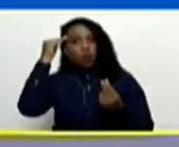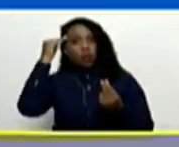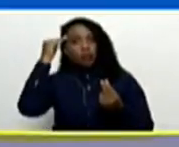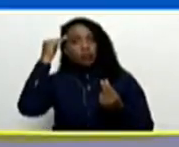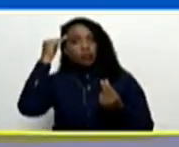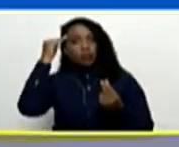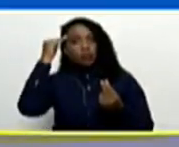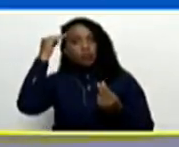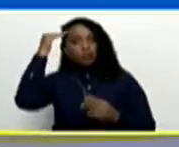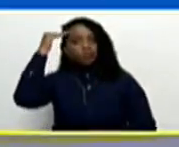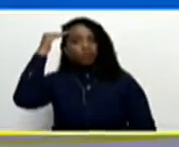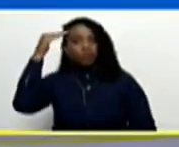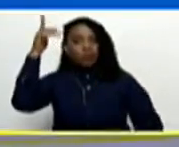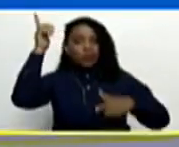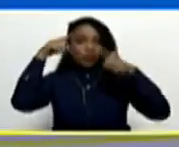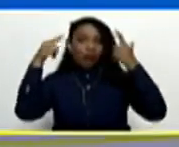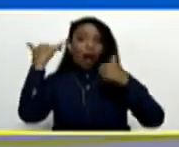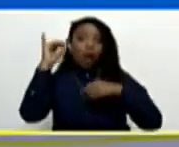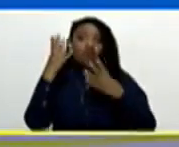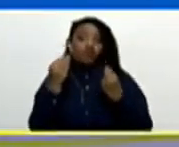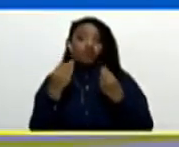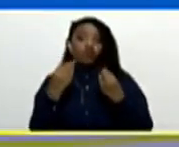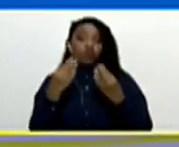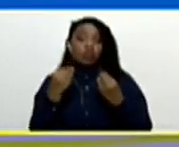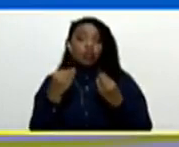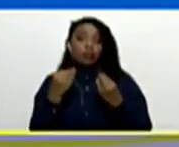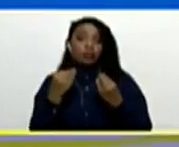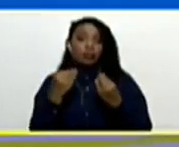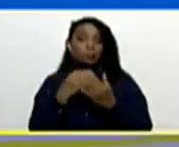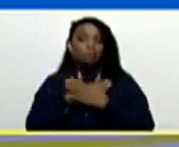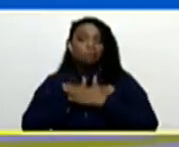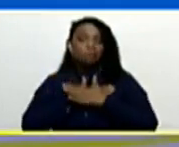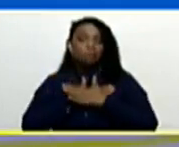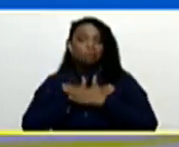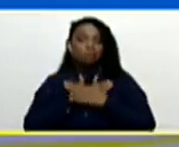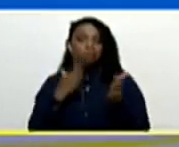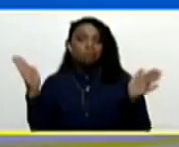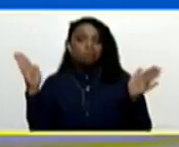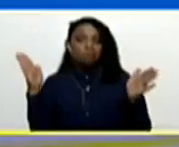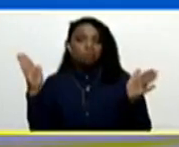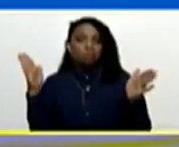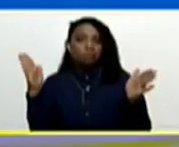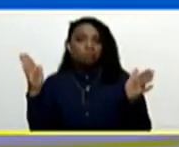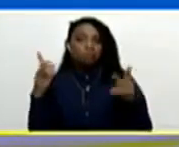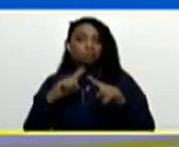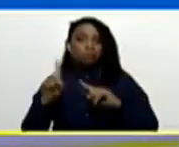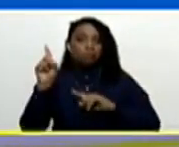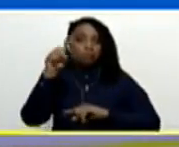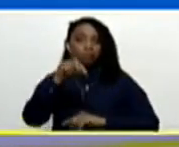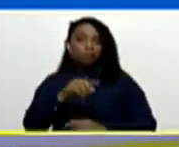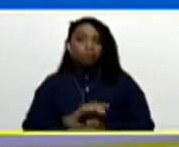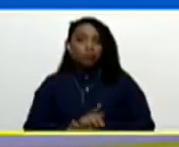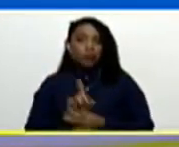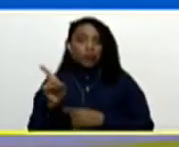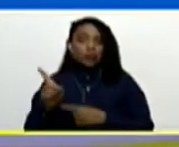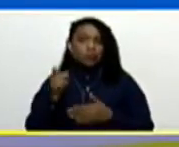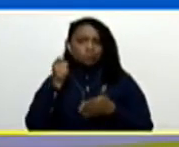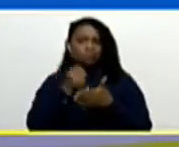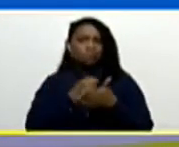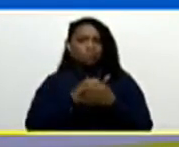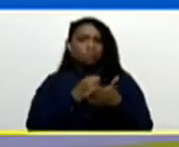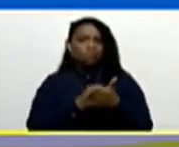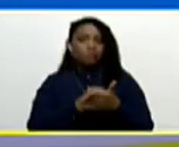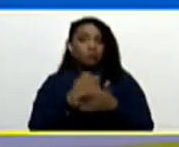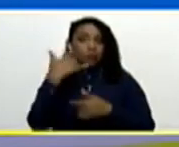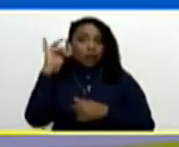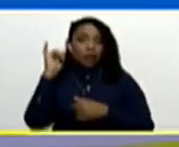comandante Chávez han sido muchísimas. Su solidaridad, pero también esa consecuencia con la lucha.